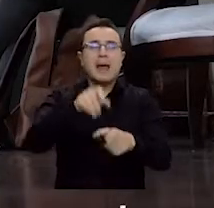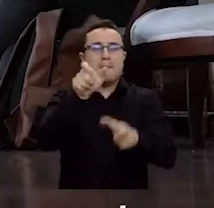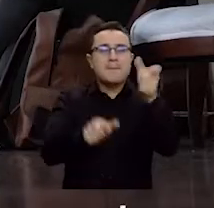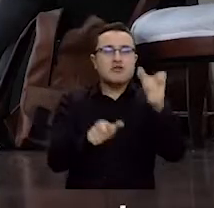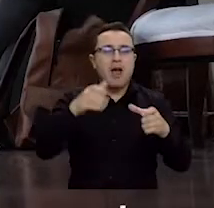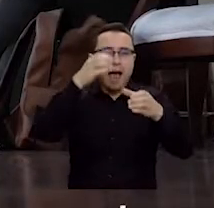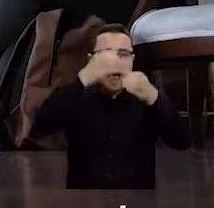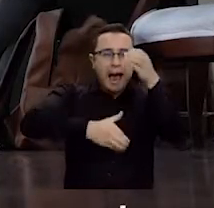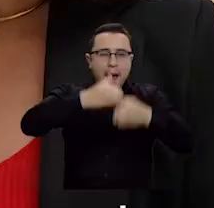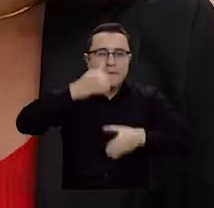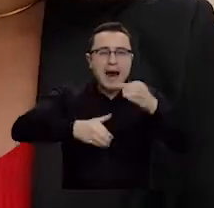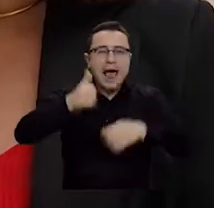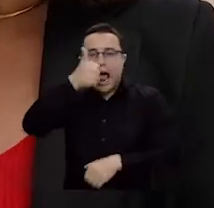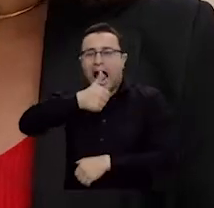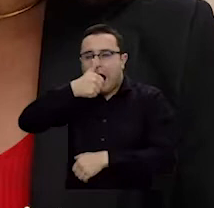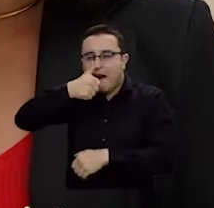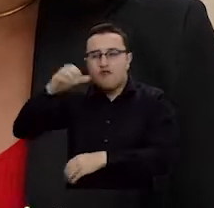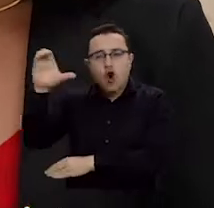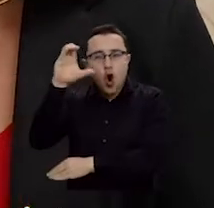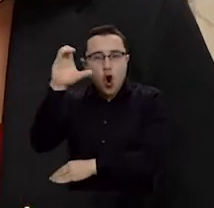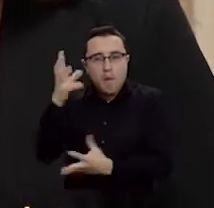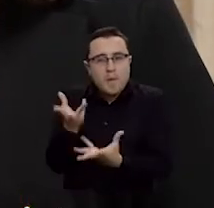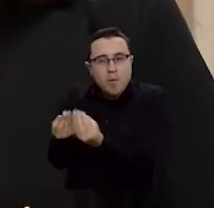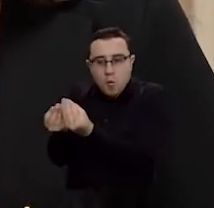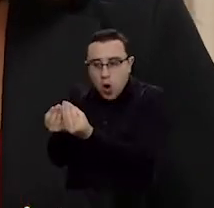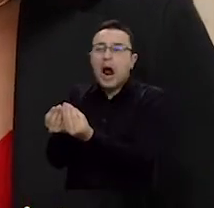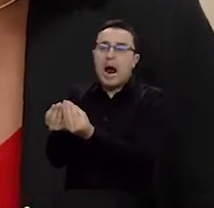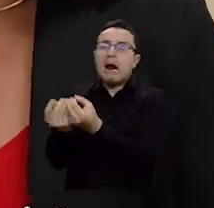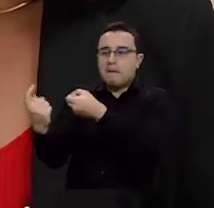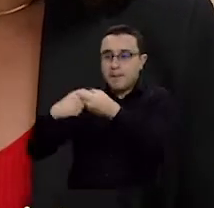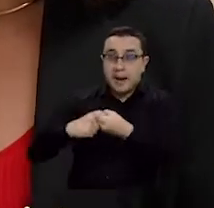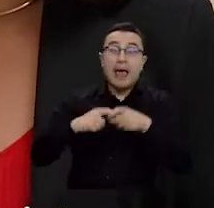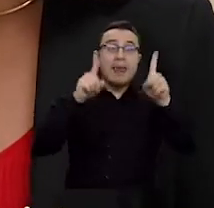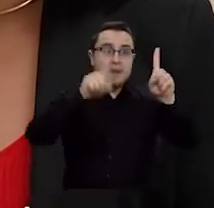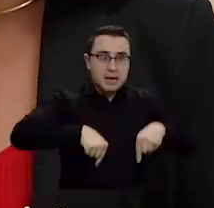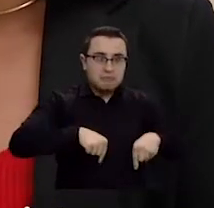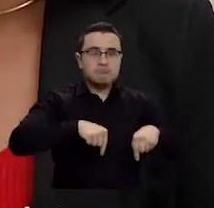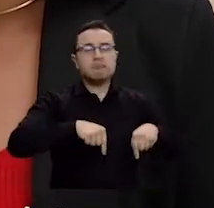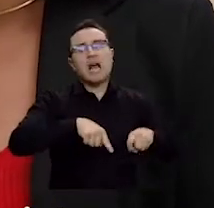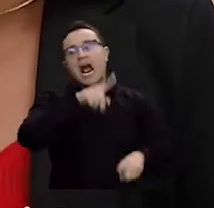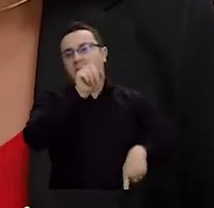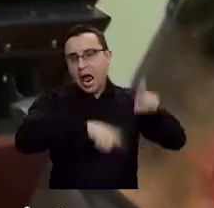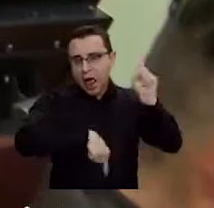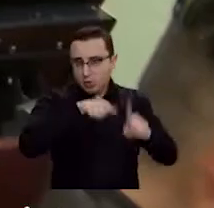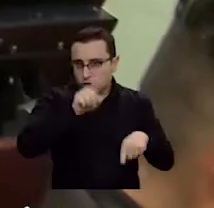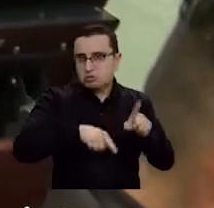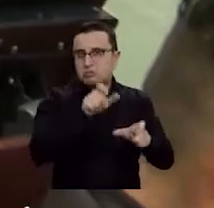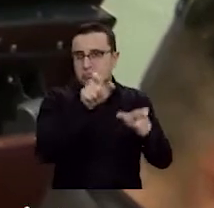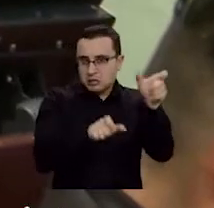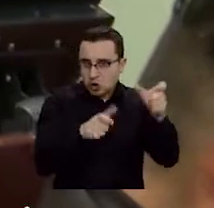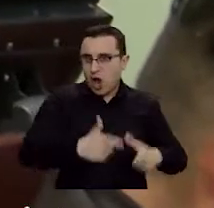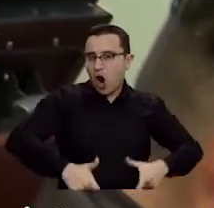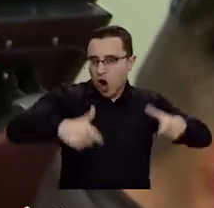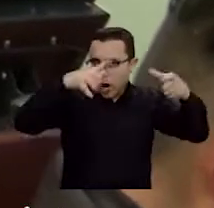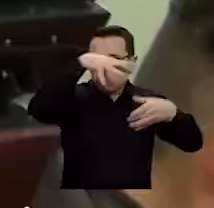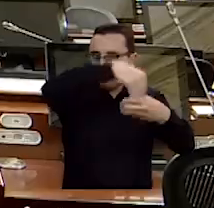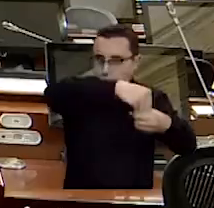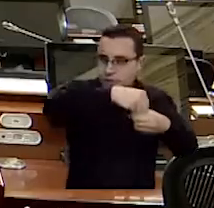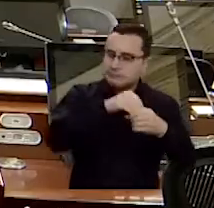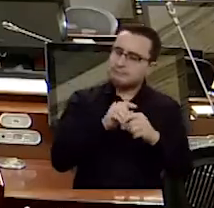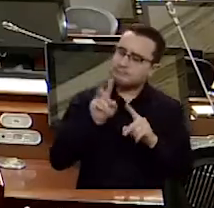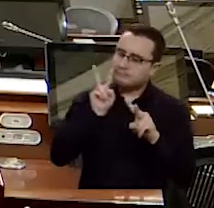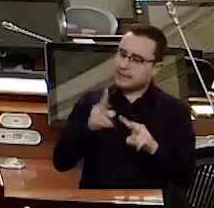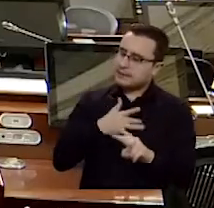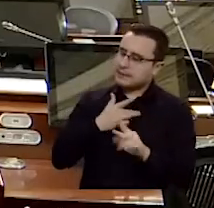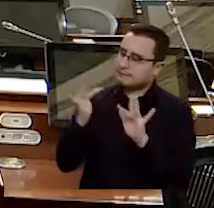de circunscripción especial afrocolombiana y por todos aquellos congresistas que expresen su